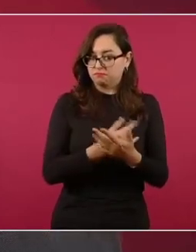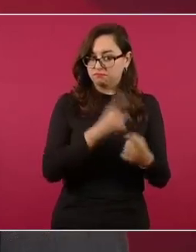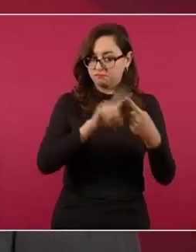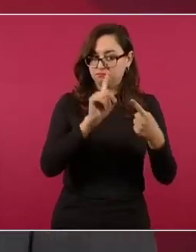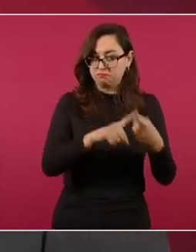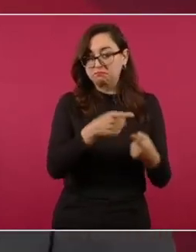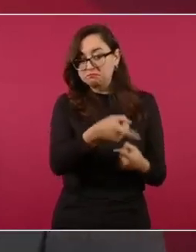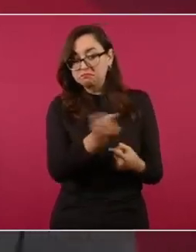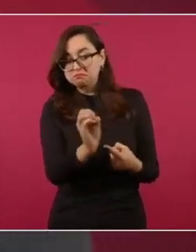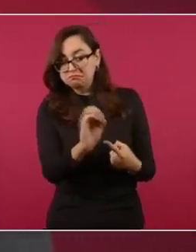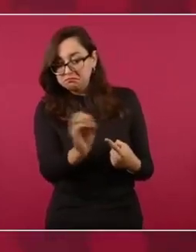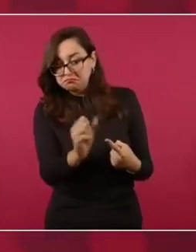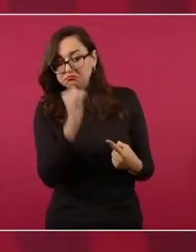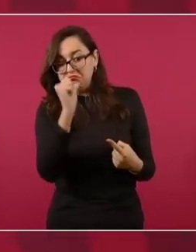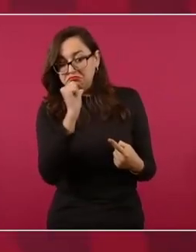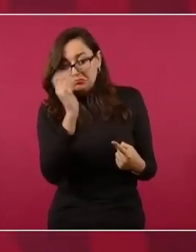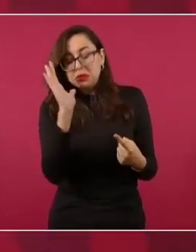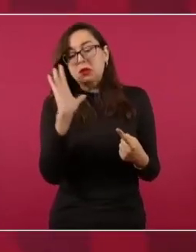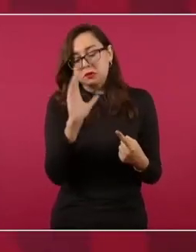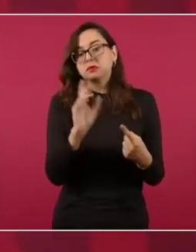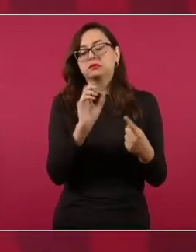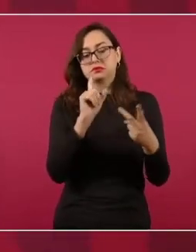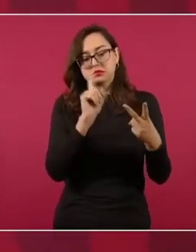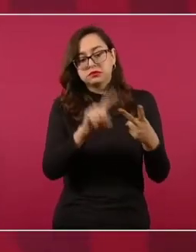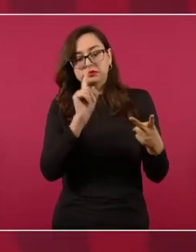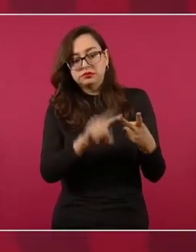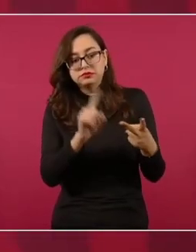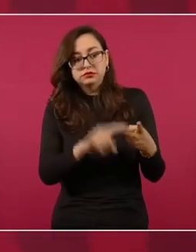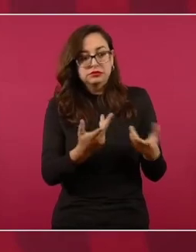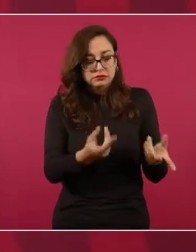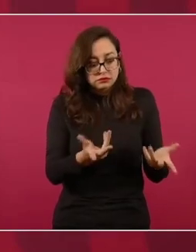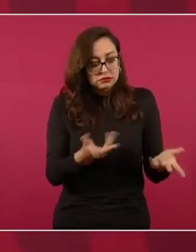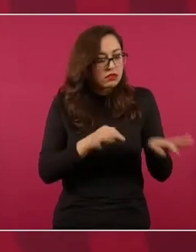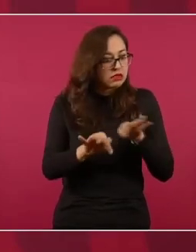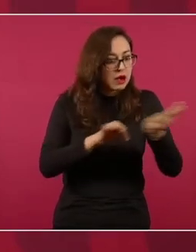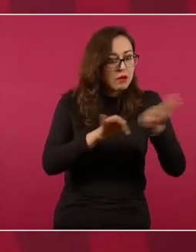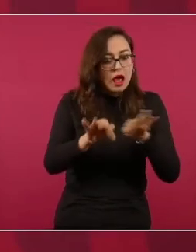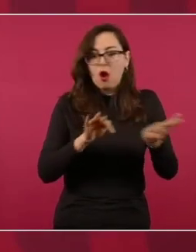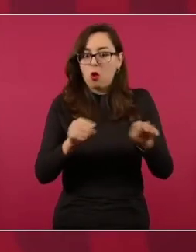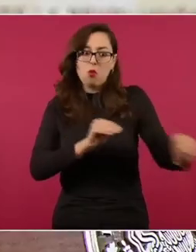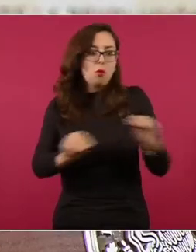Cuando se esté en oposición, hay que trabajar más.